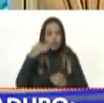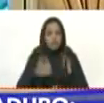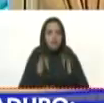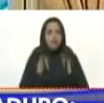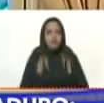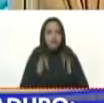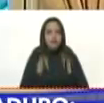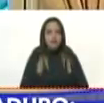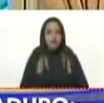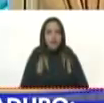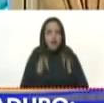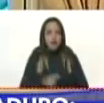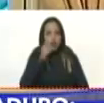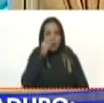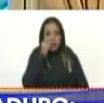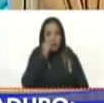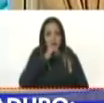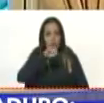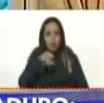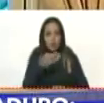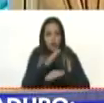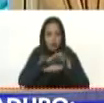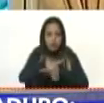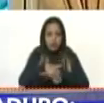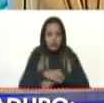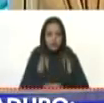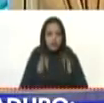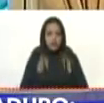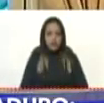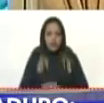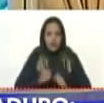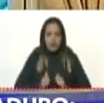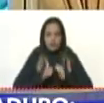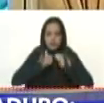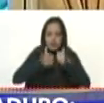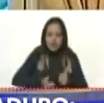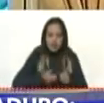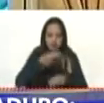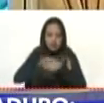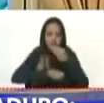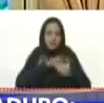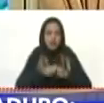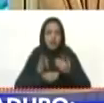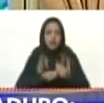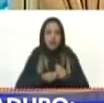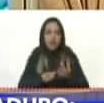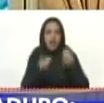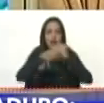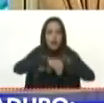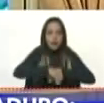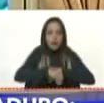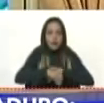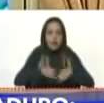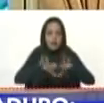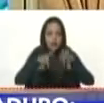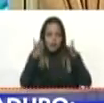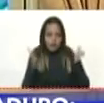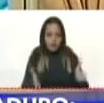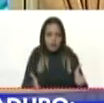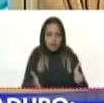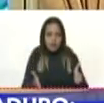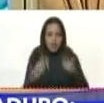señor Jorge Rodríguez, que se haya empezado a implementar los acuerdos de la Mesa